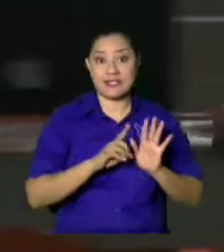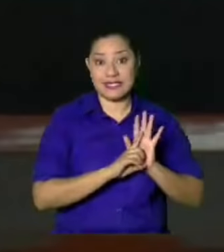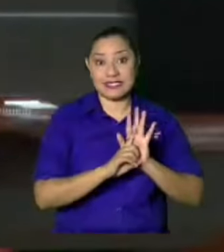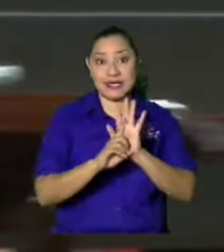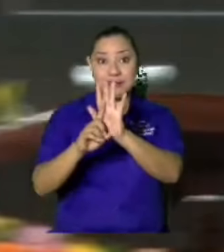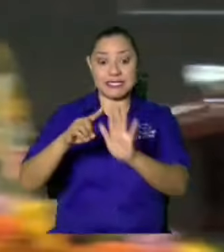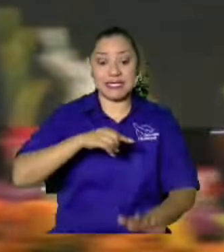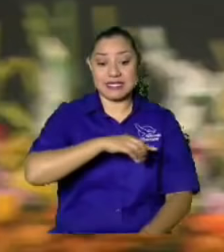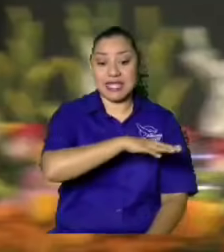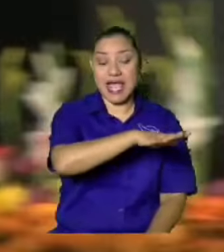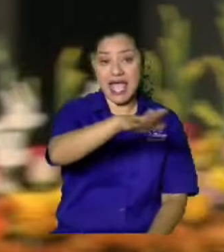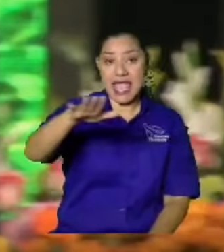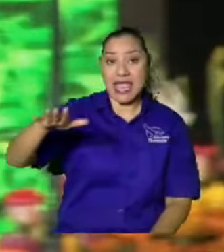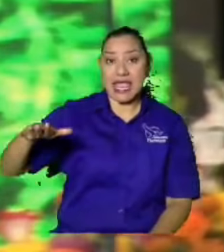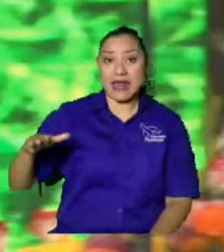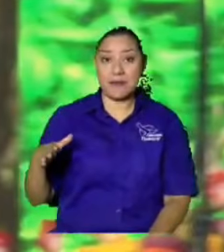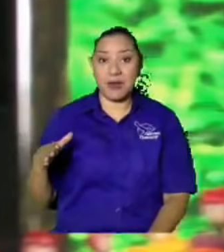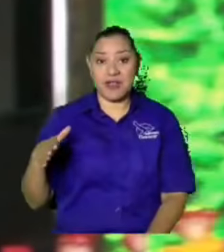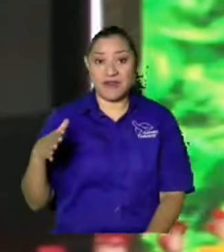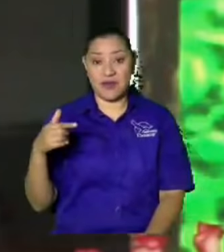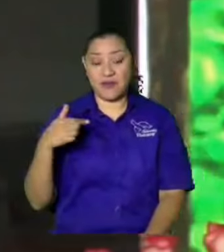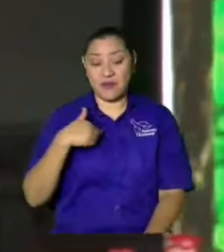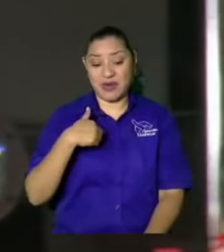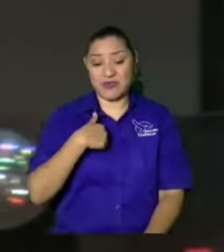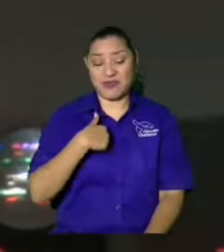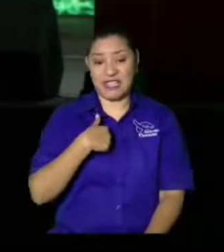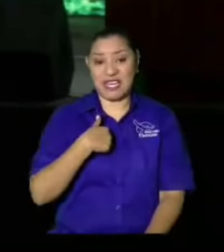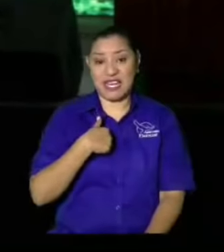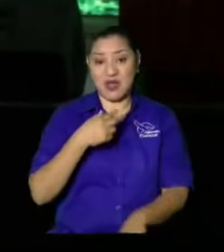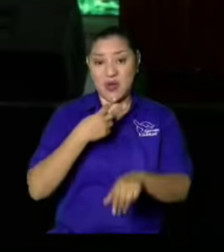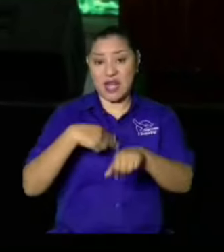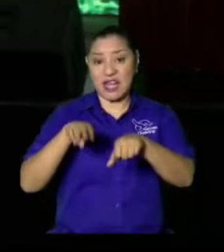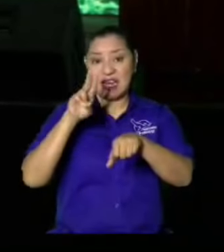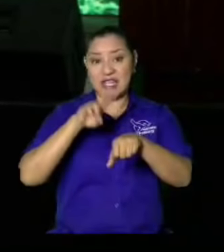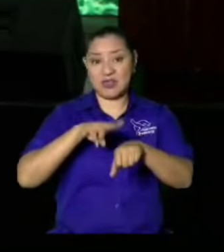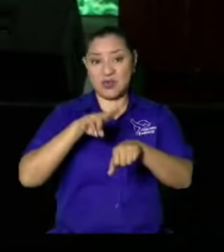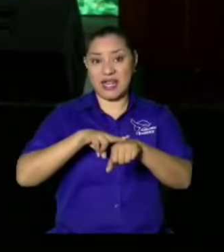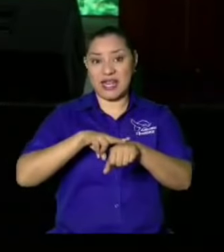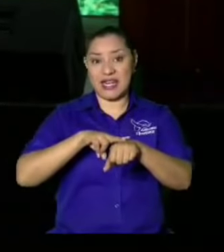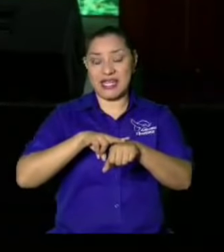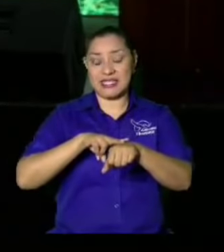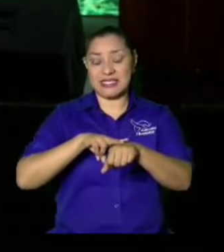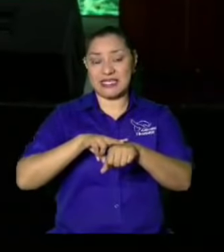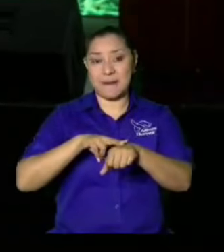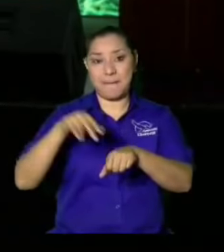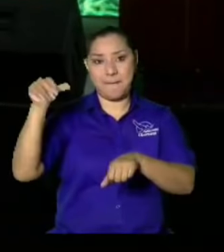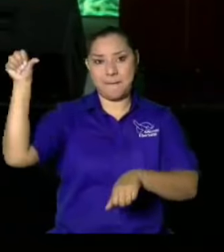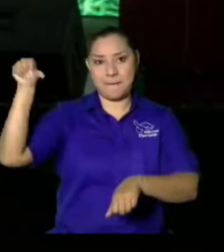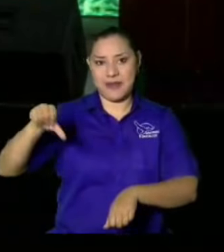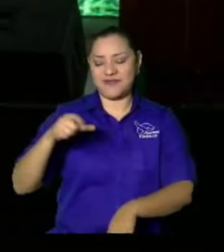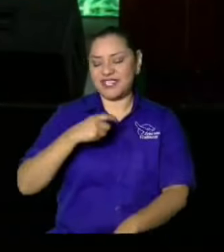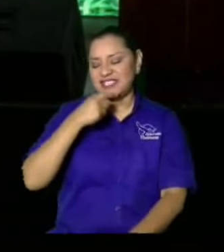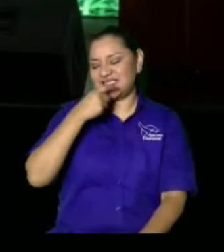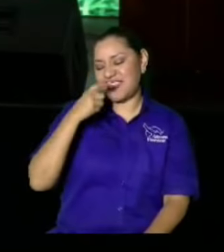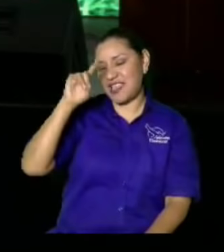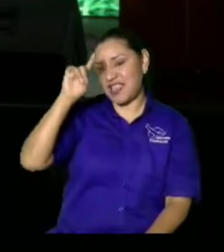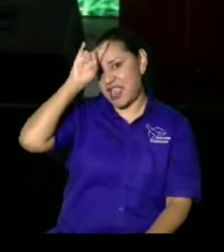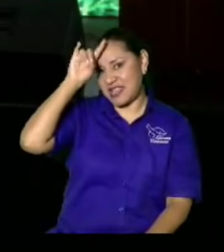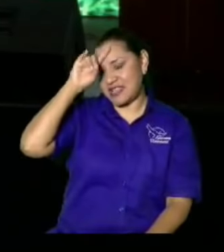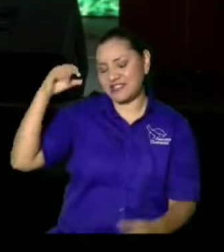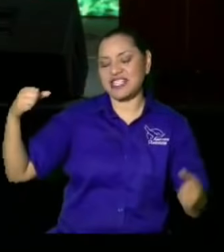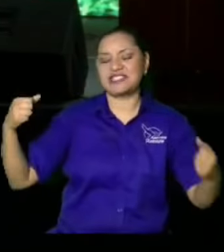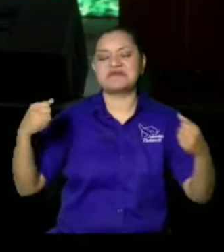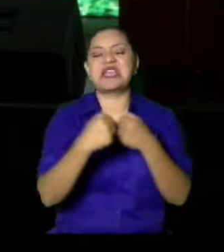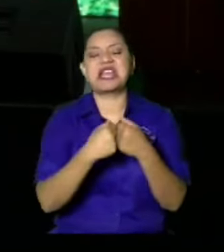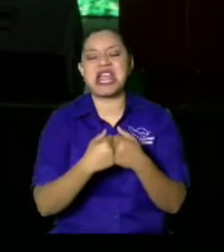guerra espiritual, pero lleva parte de la naturaleza del enemigo. Y lo que hace el enemigo es reírse y dice: ve peleando